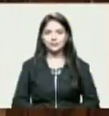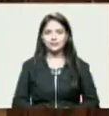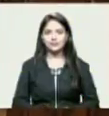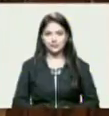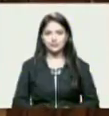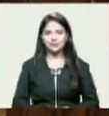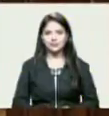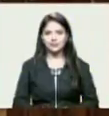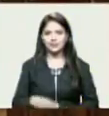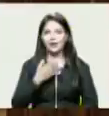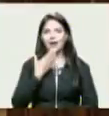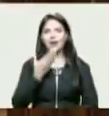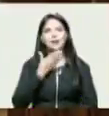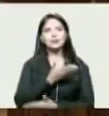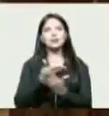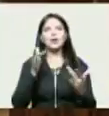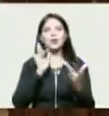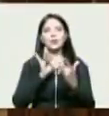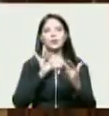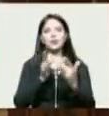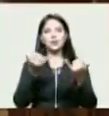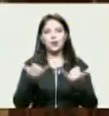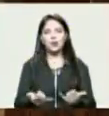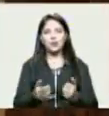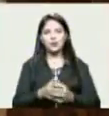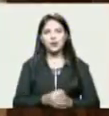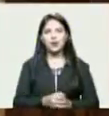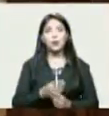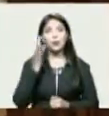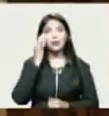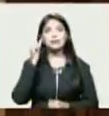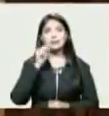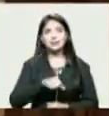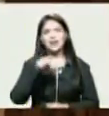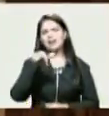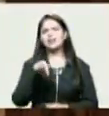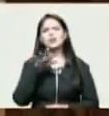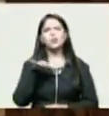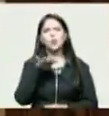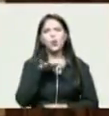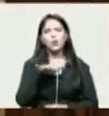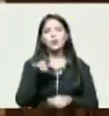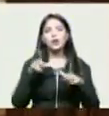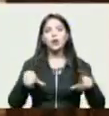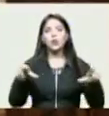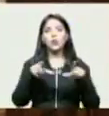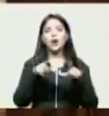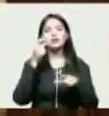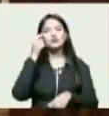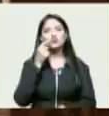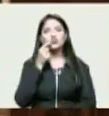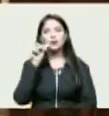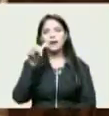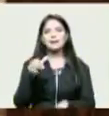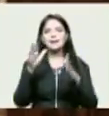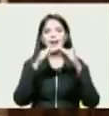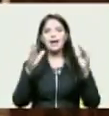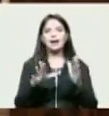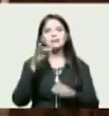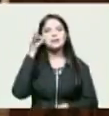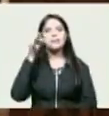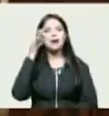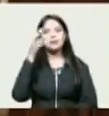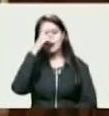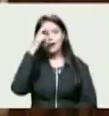Bien, muchísimas gracias por el contacto. A esta hora, Yesenia Méndez, efectivamente nos encontramos en el Salón Antonio José de Sucre, ubicado en la Cancillería de